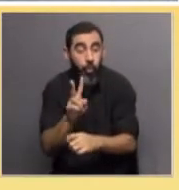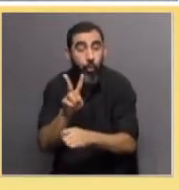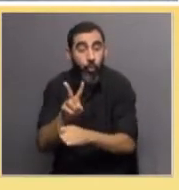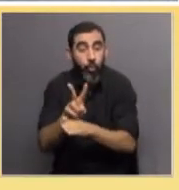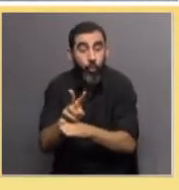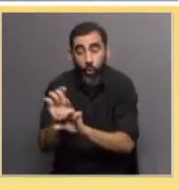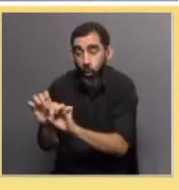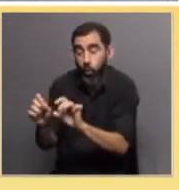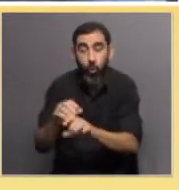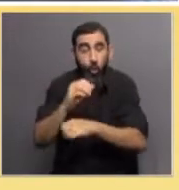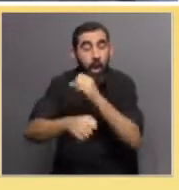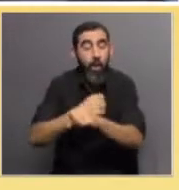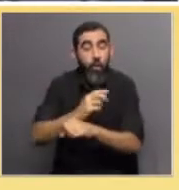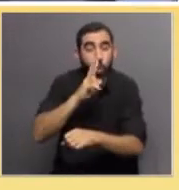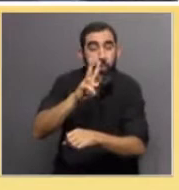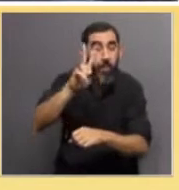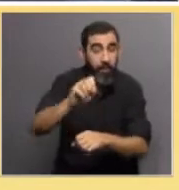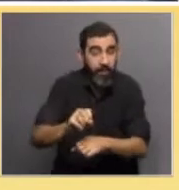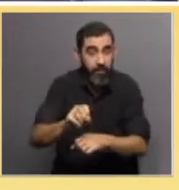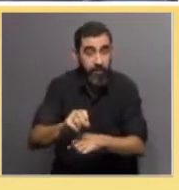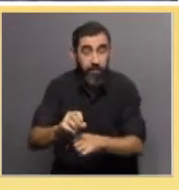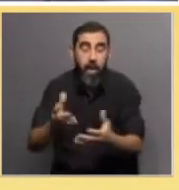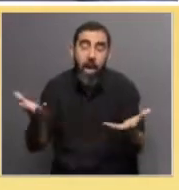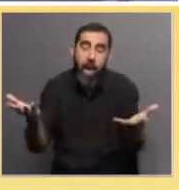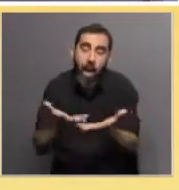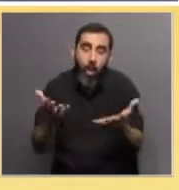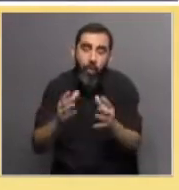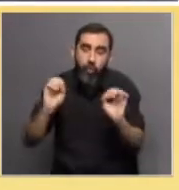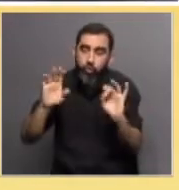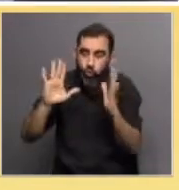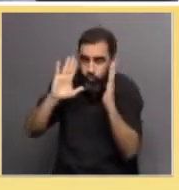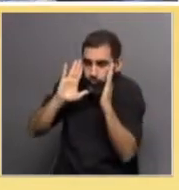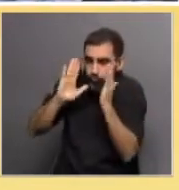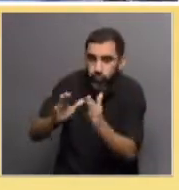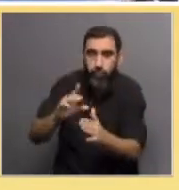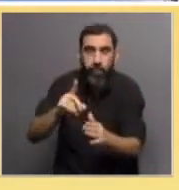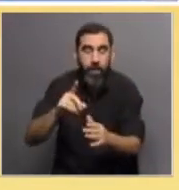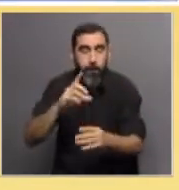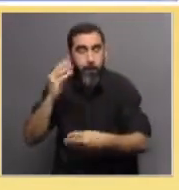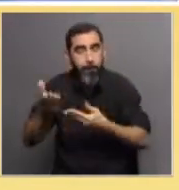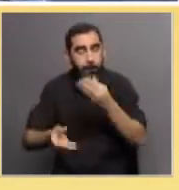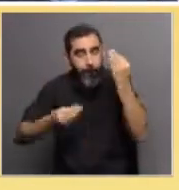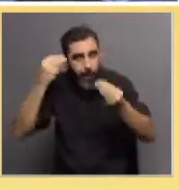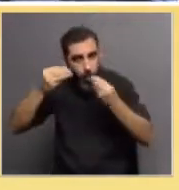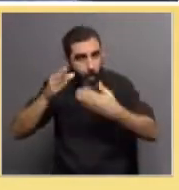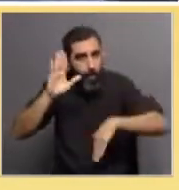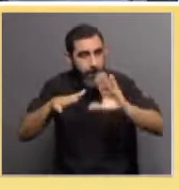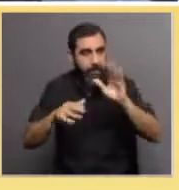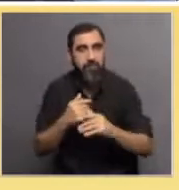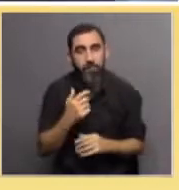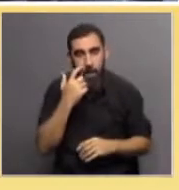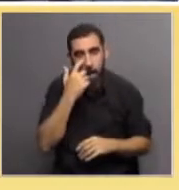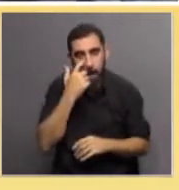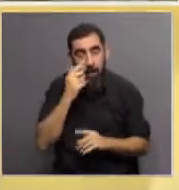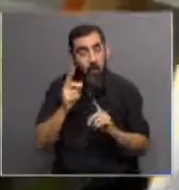los brotes en 2020. Claro. Entonces, todos los brotes, ahora por lo menos enfocarlos en esos que son de más preocupación. Marcelo, finalmente